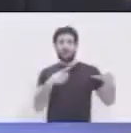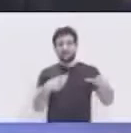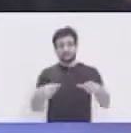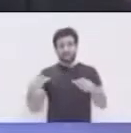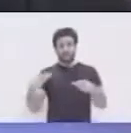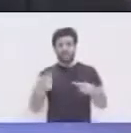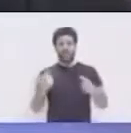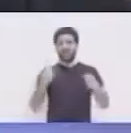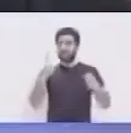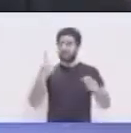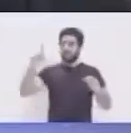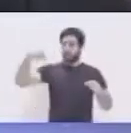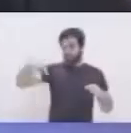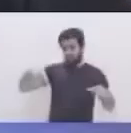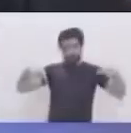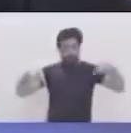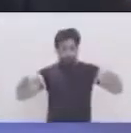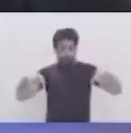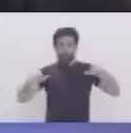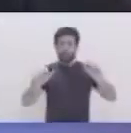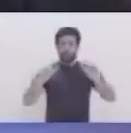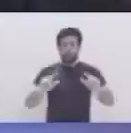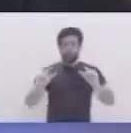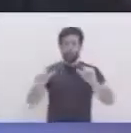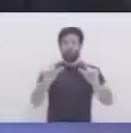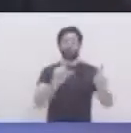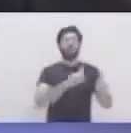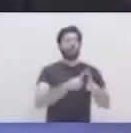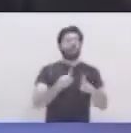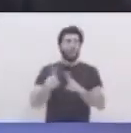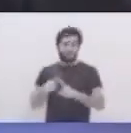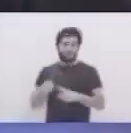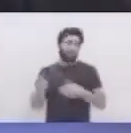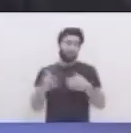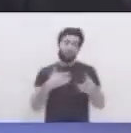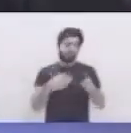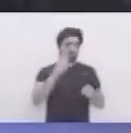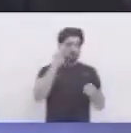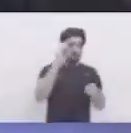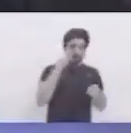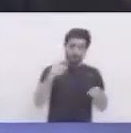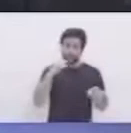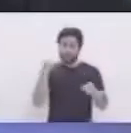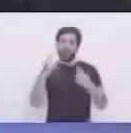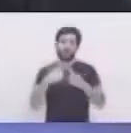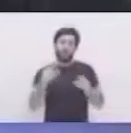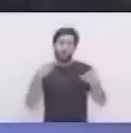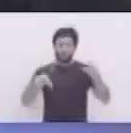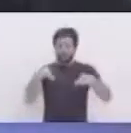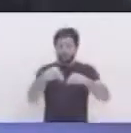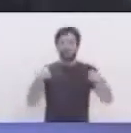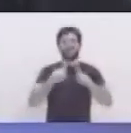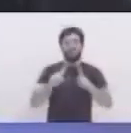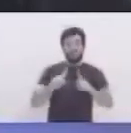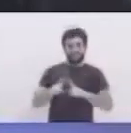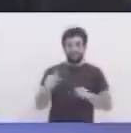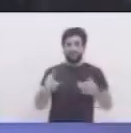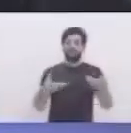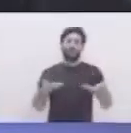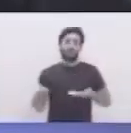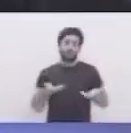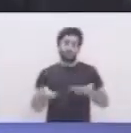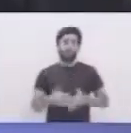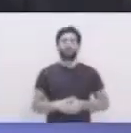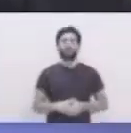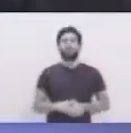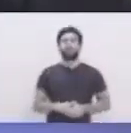siempre me ponían así porterías y jugadores diferentes. Sí. Aunque todos eran blanco y rojo, pero eran nuevos. Era de fútbol, era